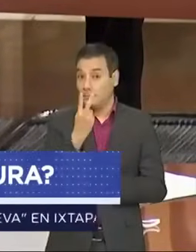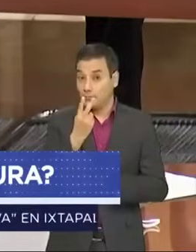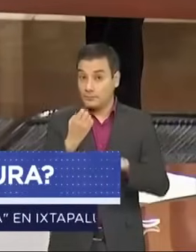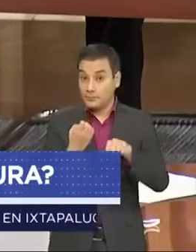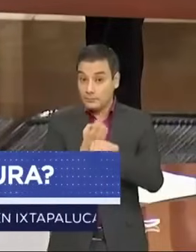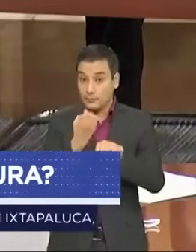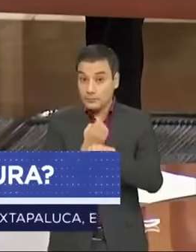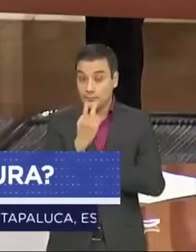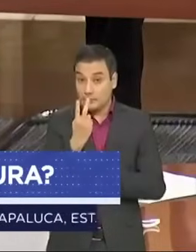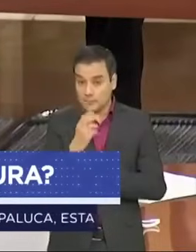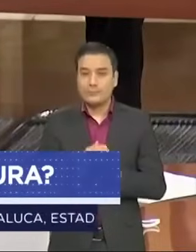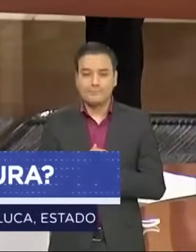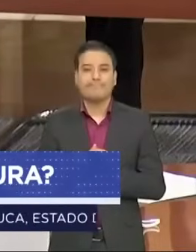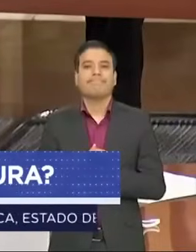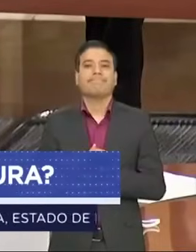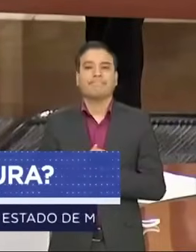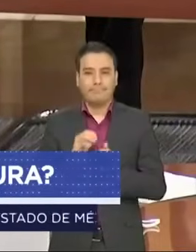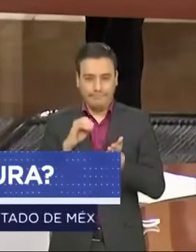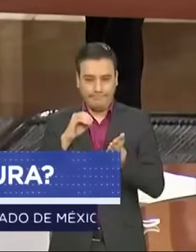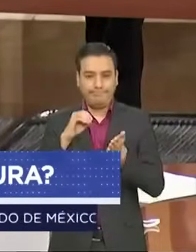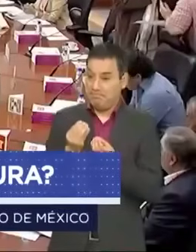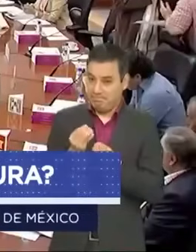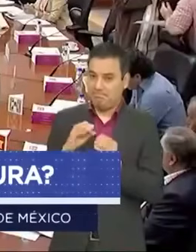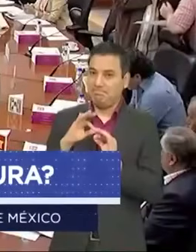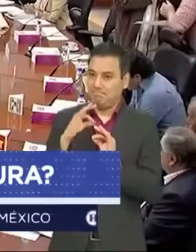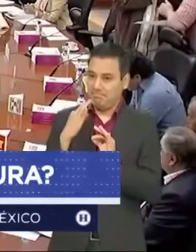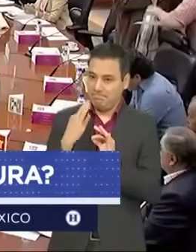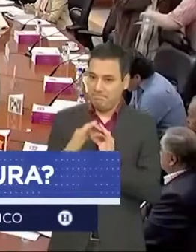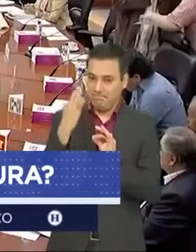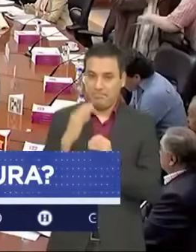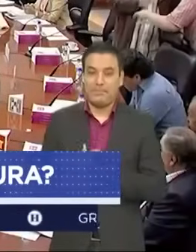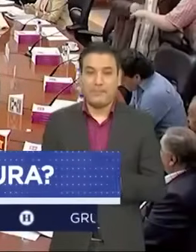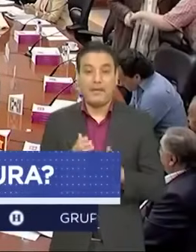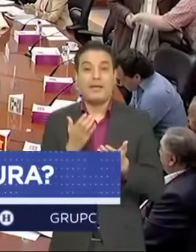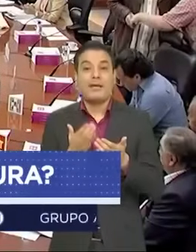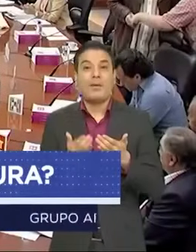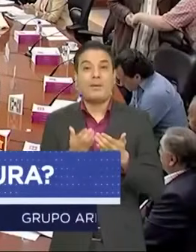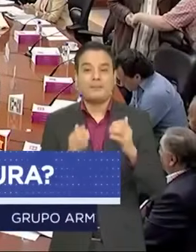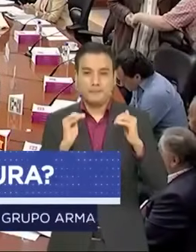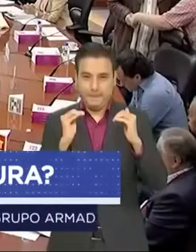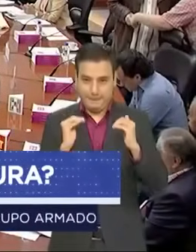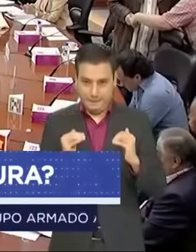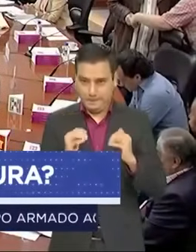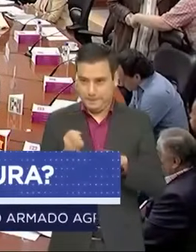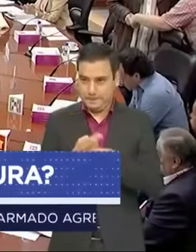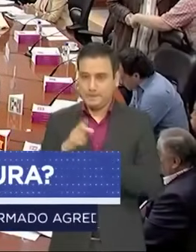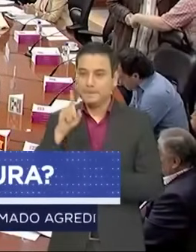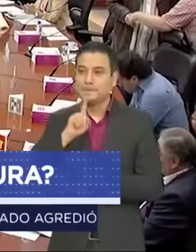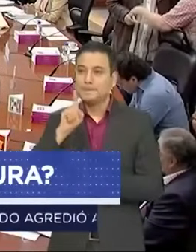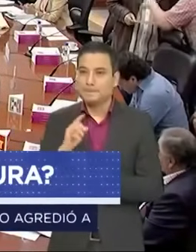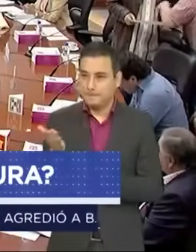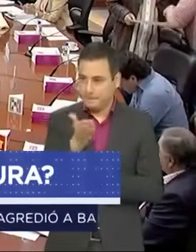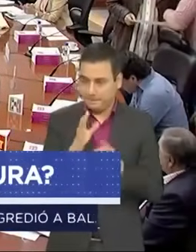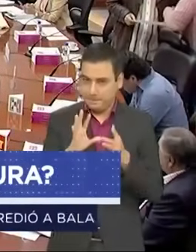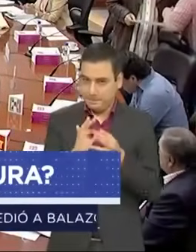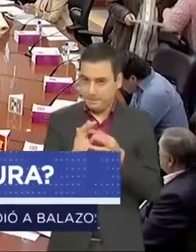sus resoluciones en general consejero hay ha algún llamado tanto a los partidos políticos a la sociedad en torno de lo que se va a definir en